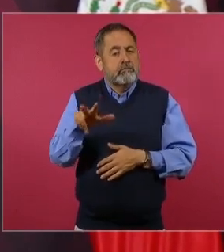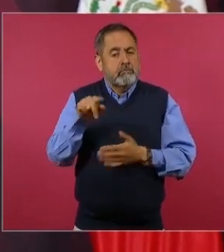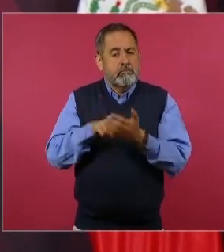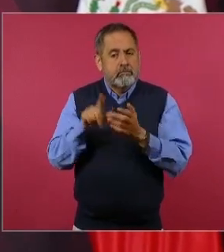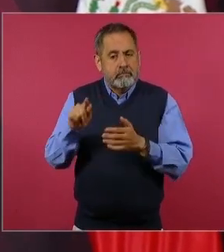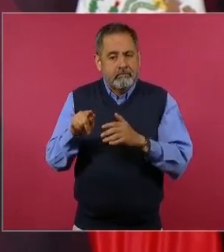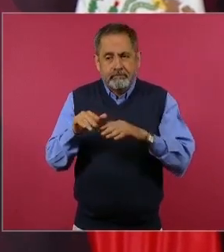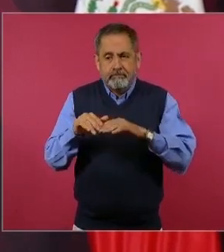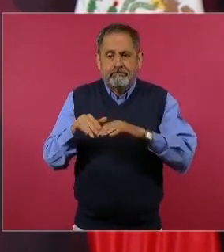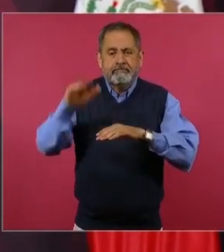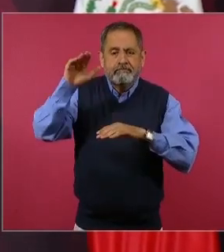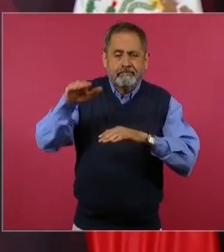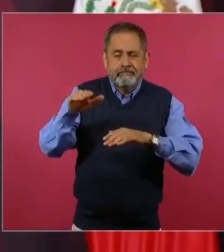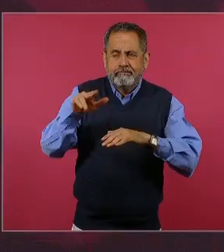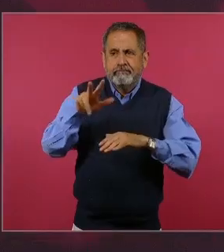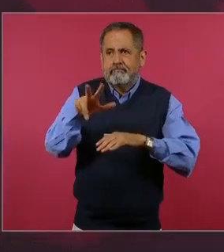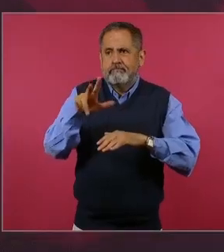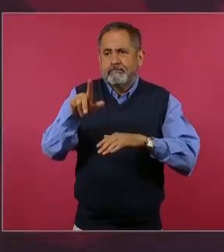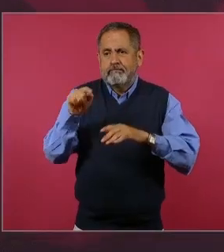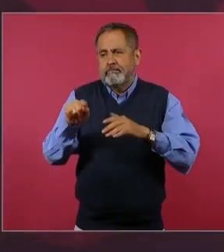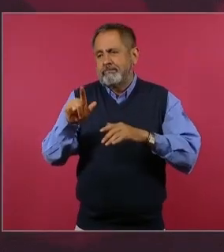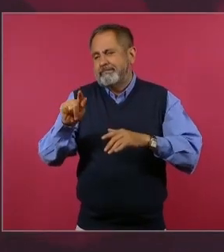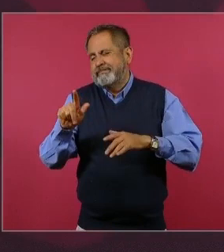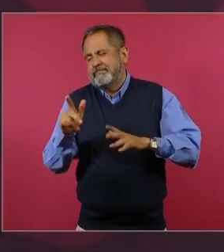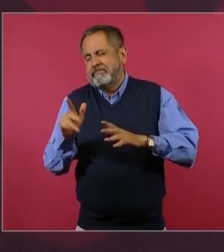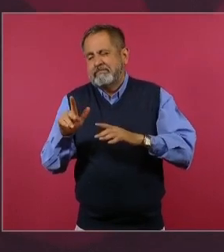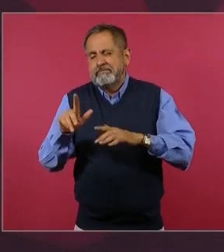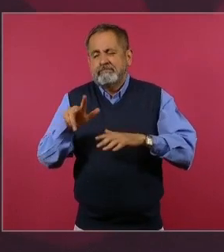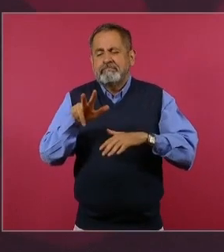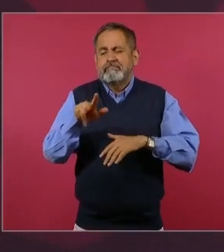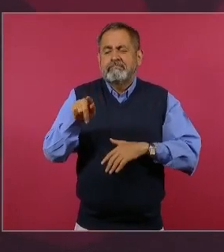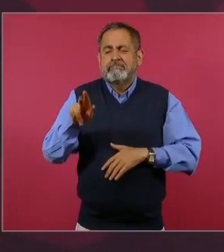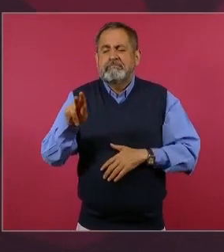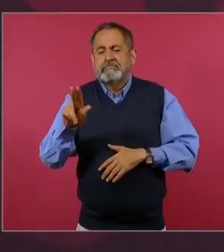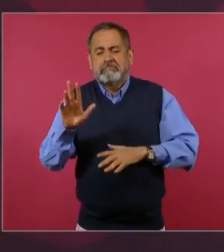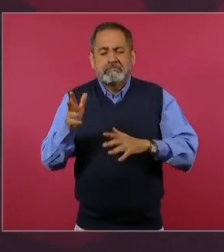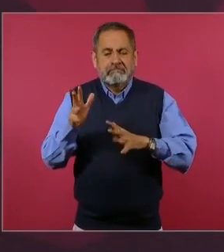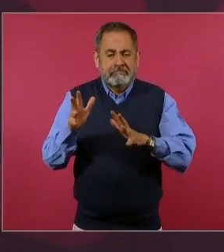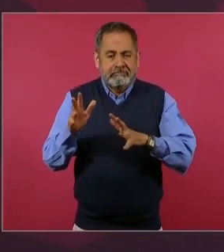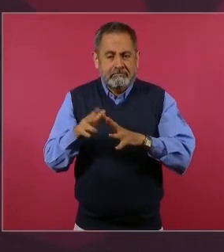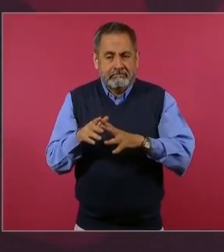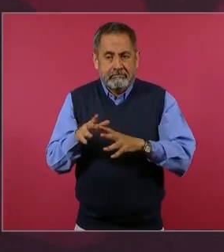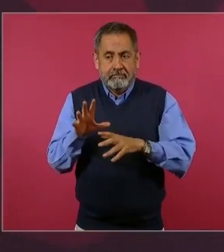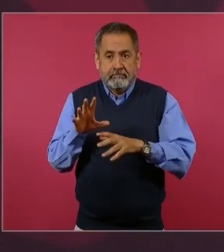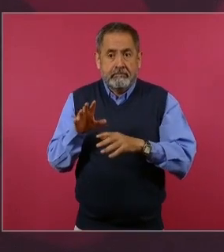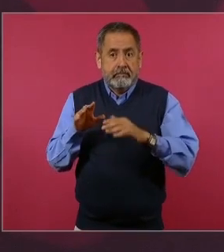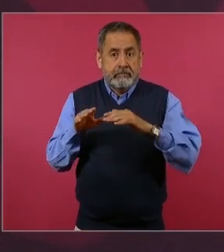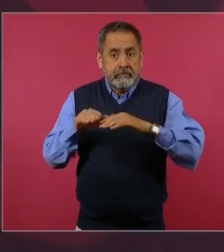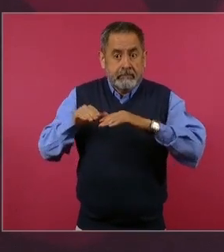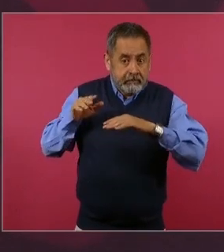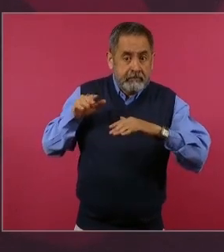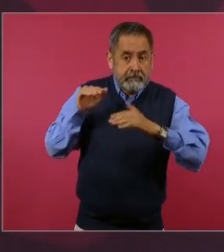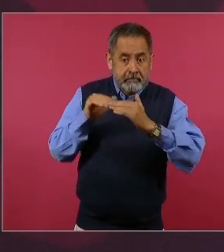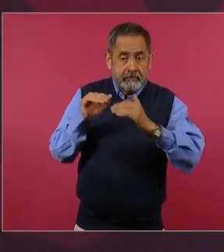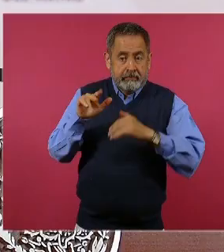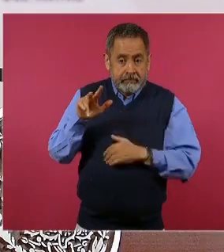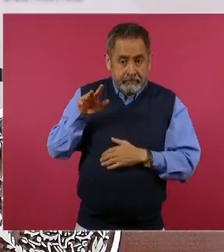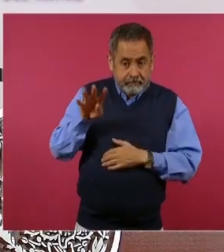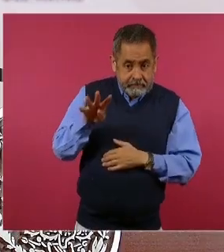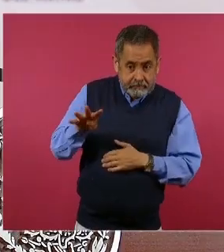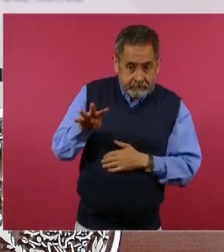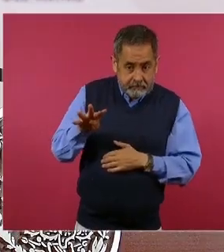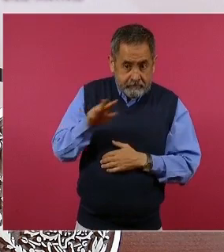pues no pasó de ahí, 18.70, 18.80, no llegó a 19 y